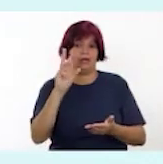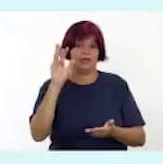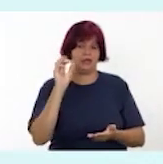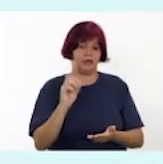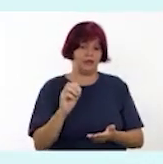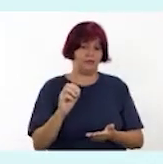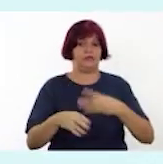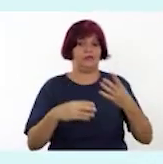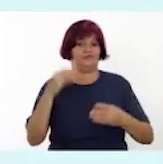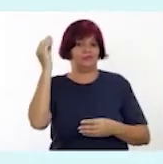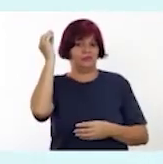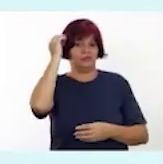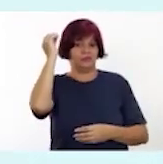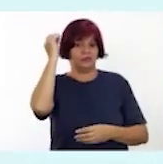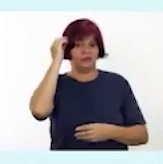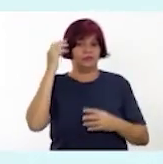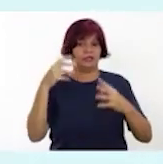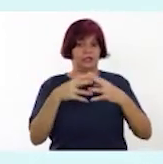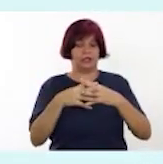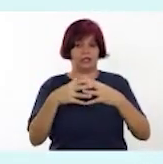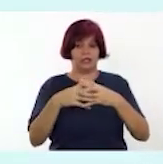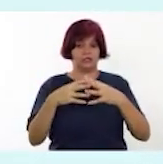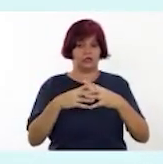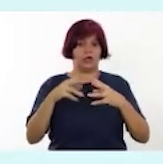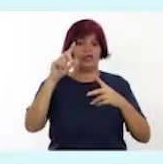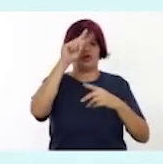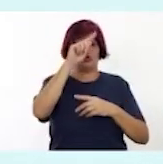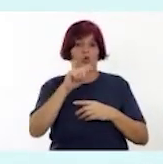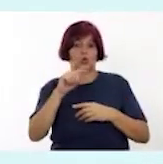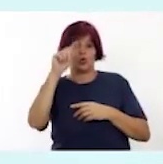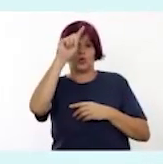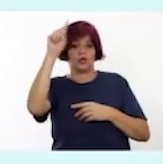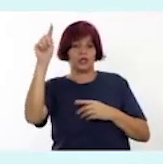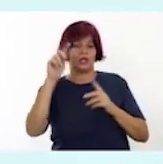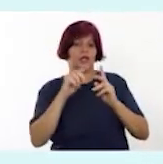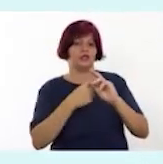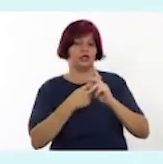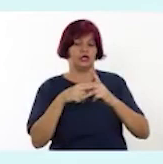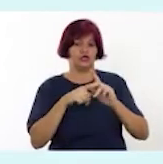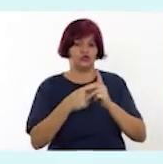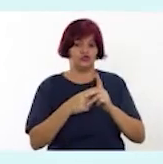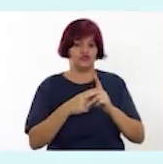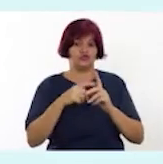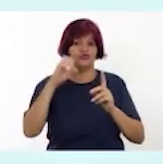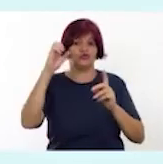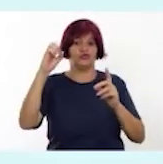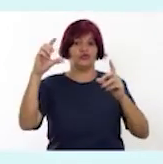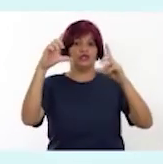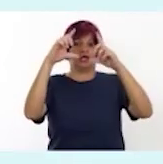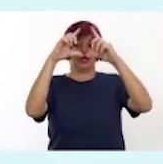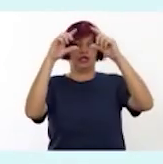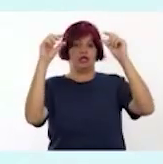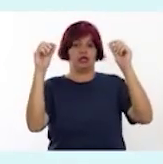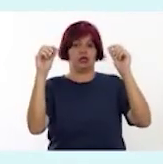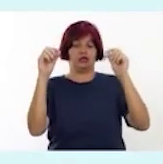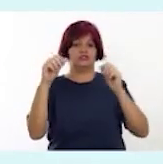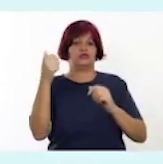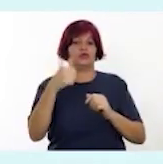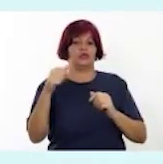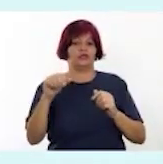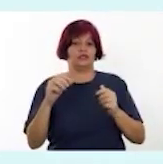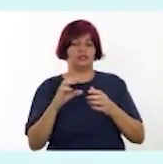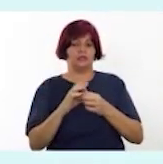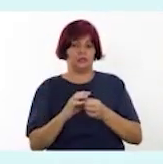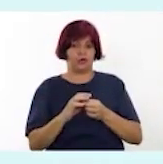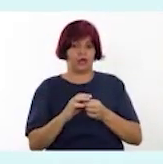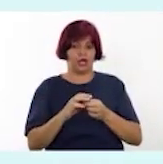media superior. Y bueno, en las actividades de aprendizaje relacionadas con operaciones con radicales y resolución de